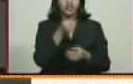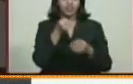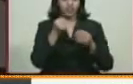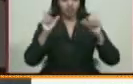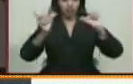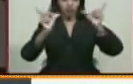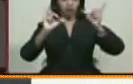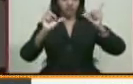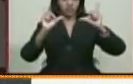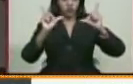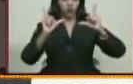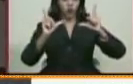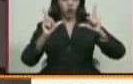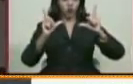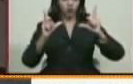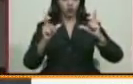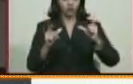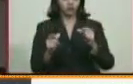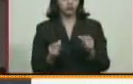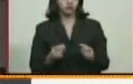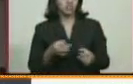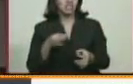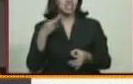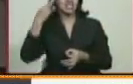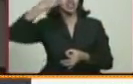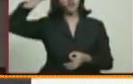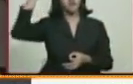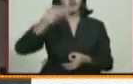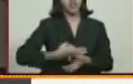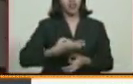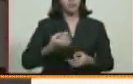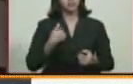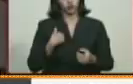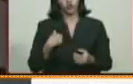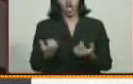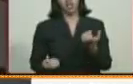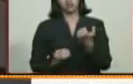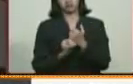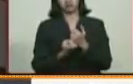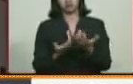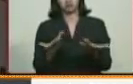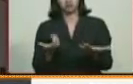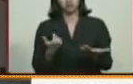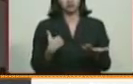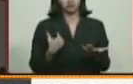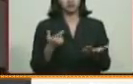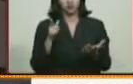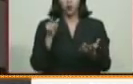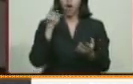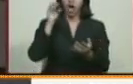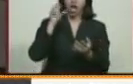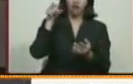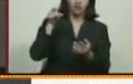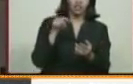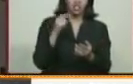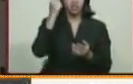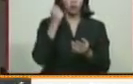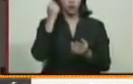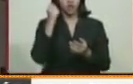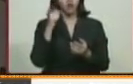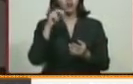ratifica, confirma y califica de cómplice a Requesens por el